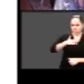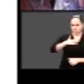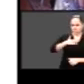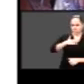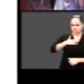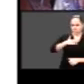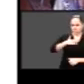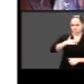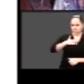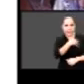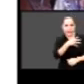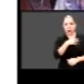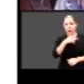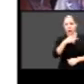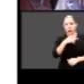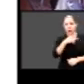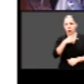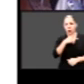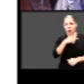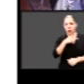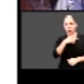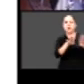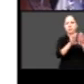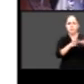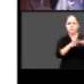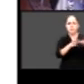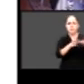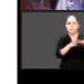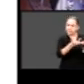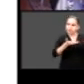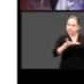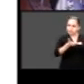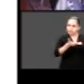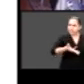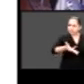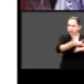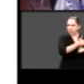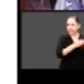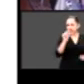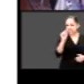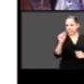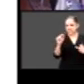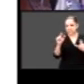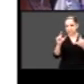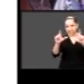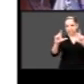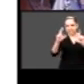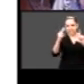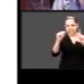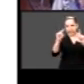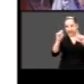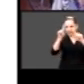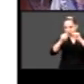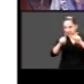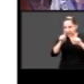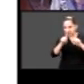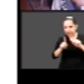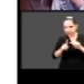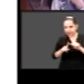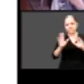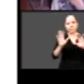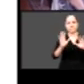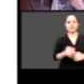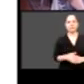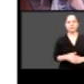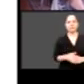la primera pero no sé cómo hacer para quitar el chat de aquí creo que lo están viendo esto tiene